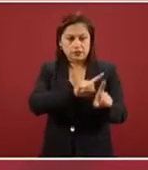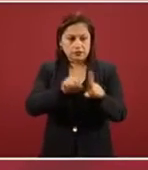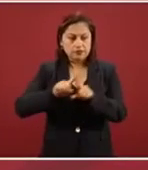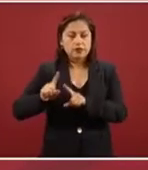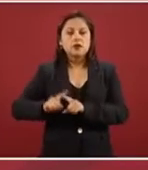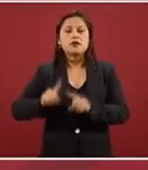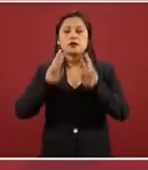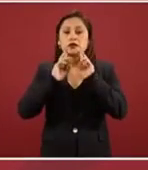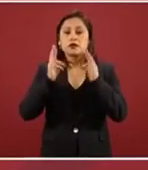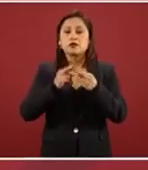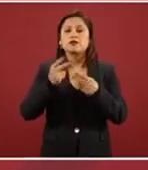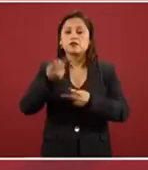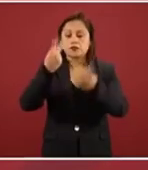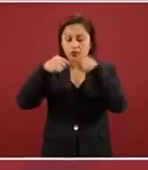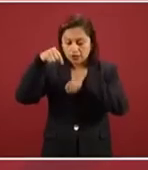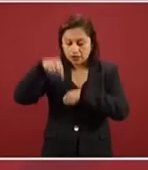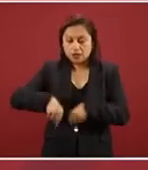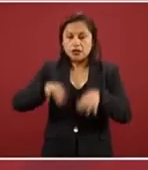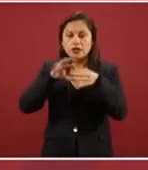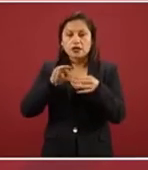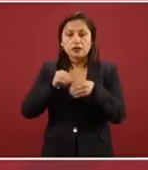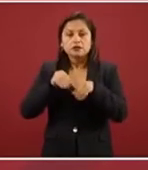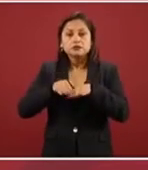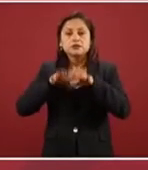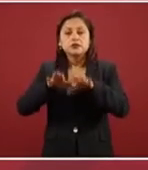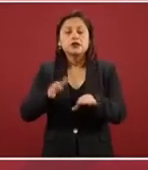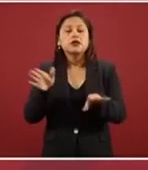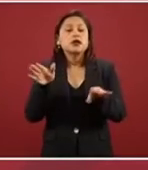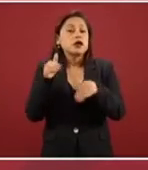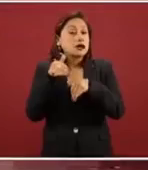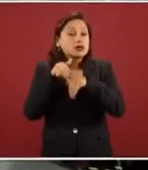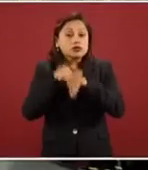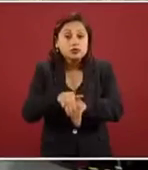sobre su visita a Sonora,